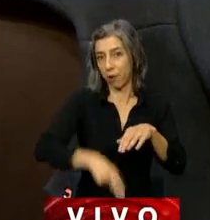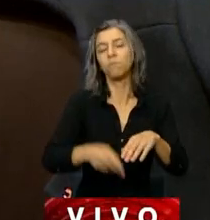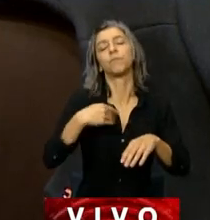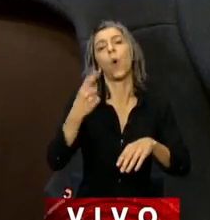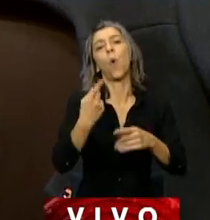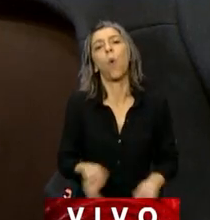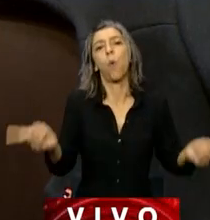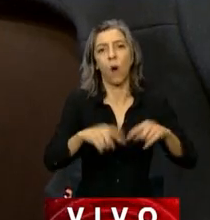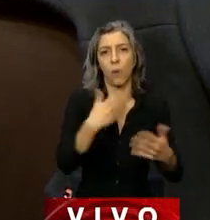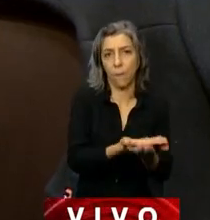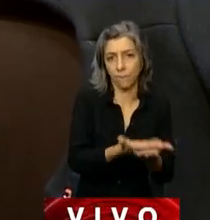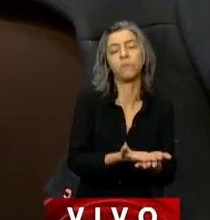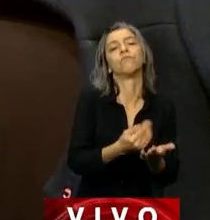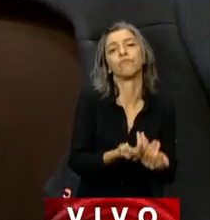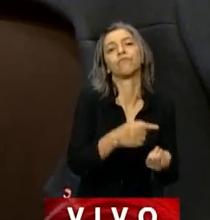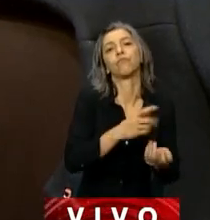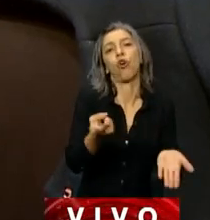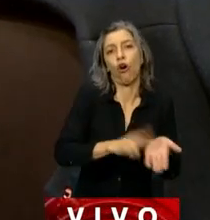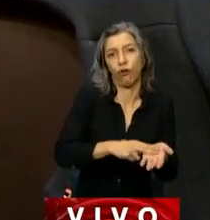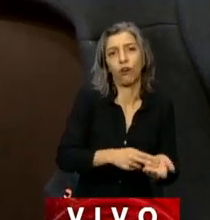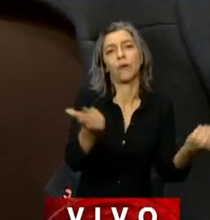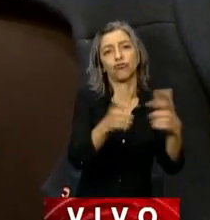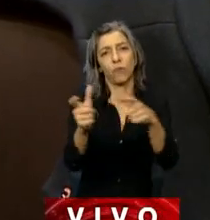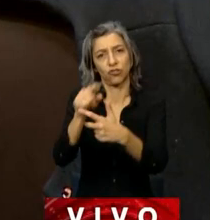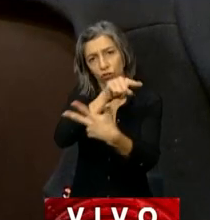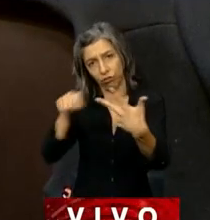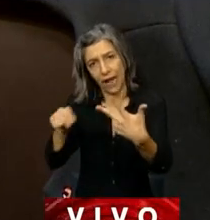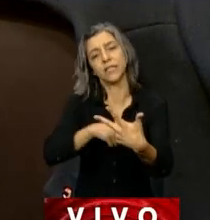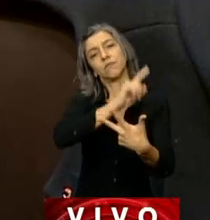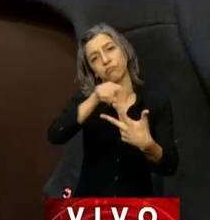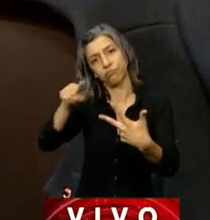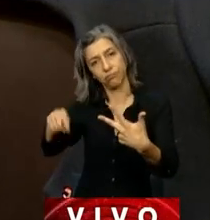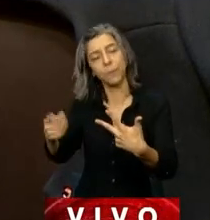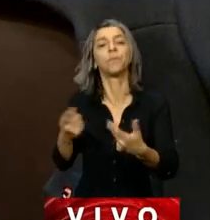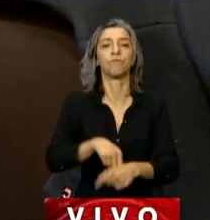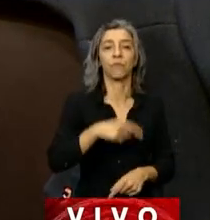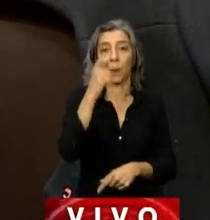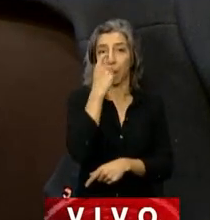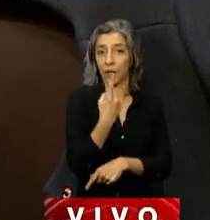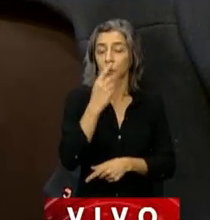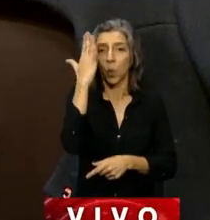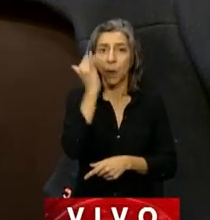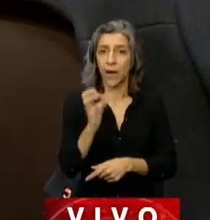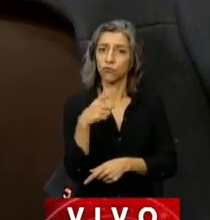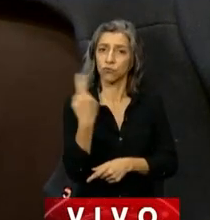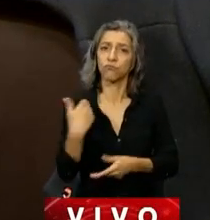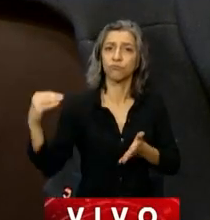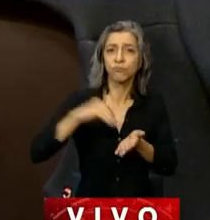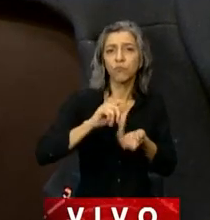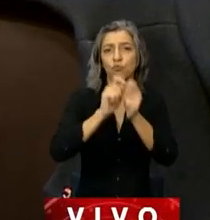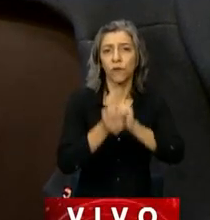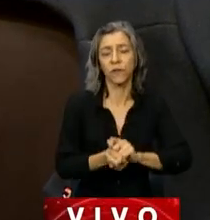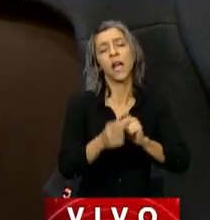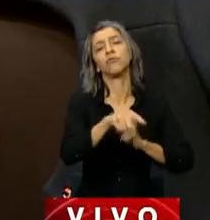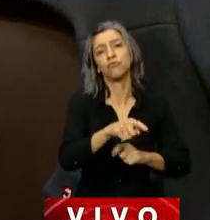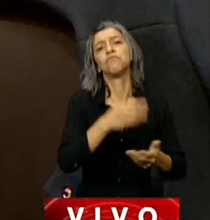volvió a dar el mismo giro por parte de la presidencia a las tres comisiones el 21 de marzo se introdujeron algunas modificaciones se volvió a